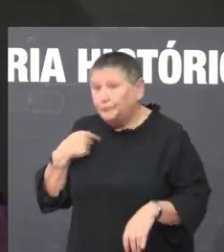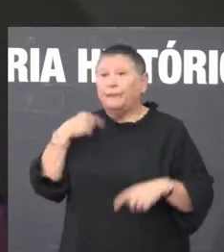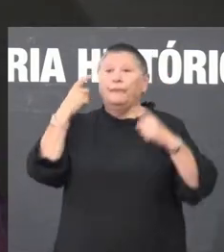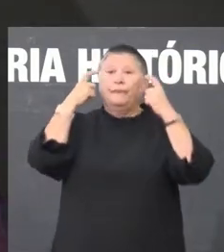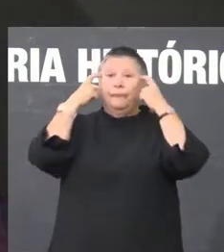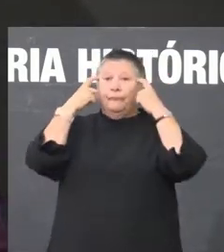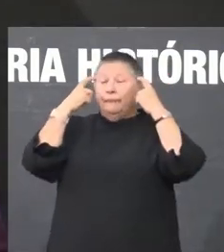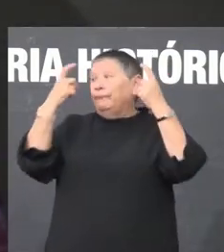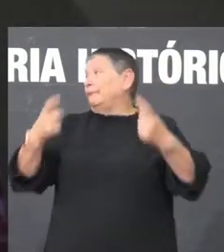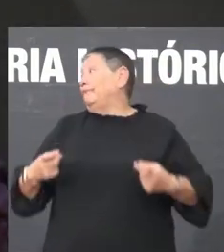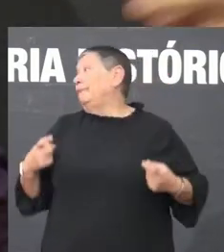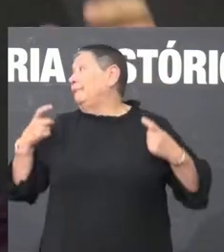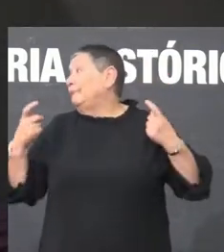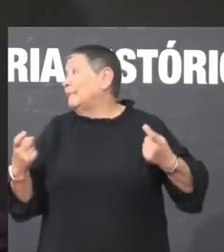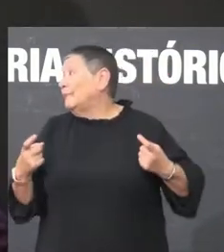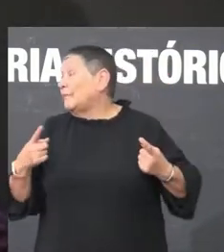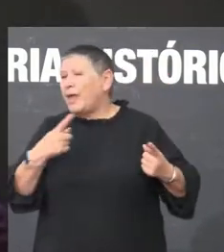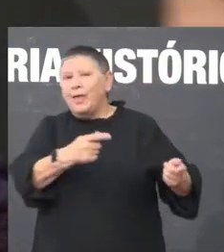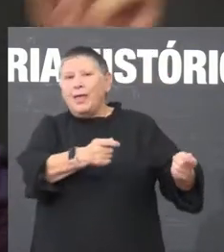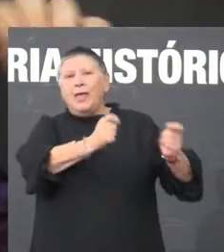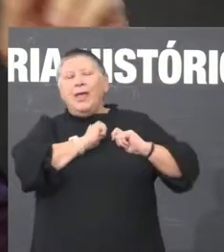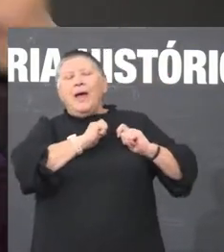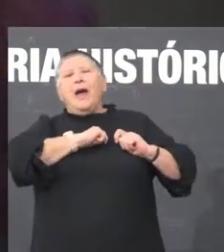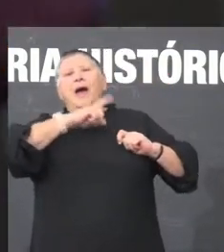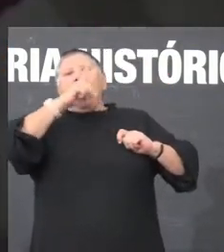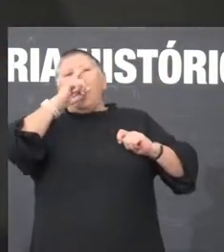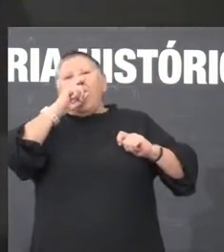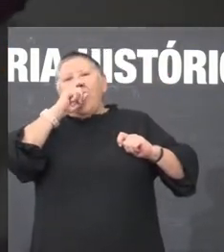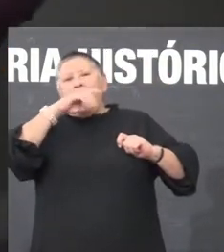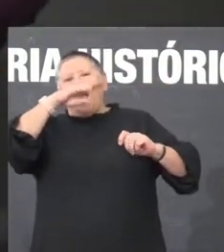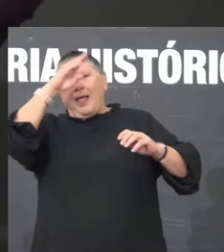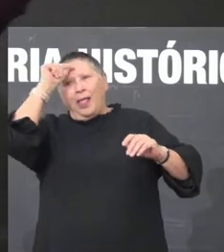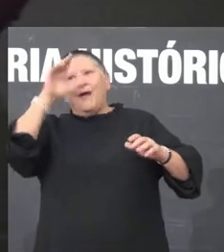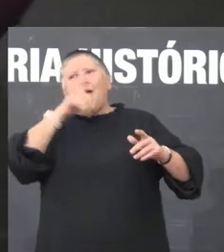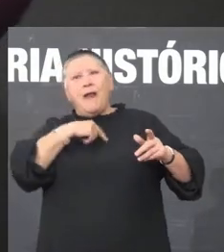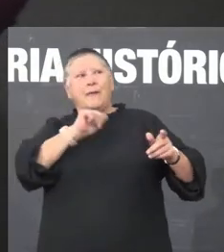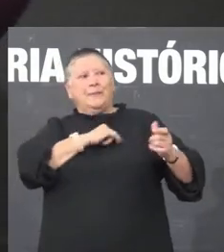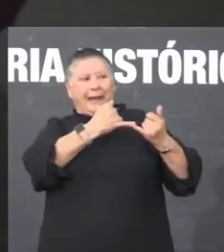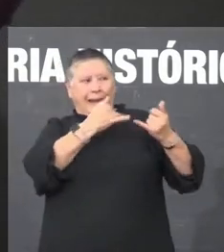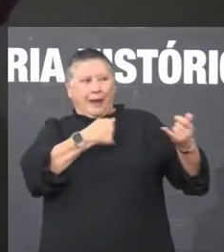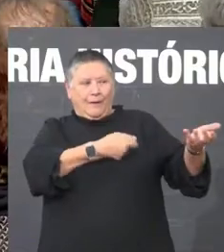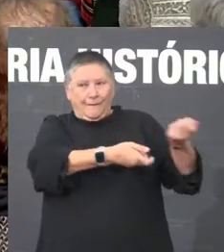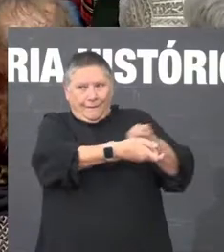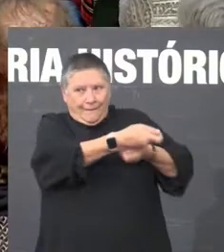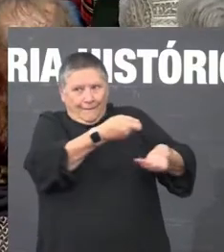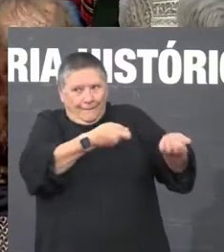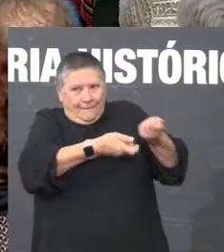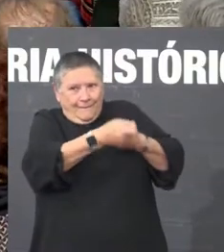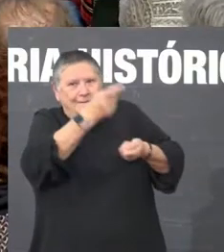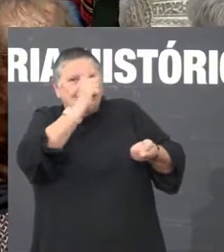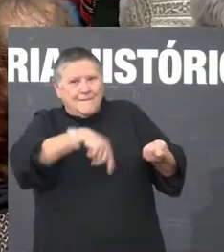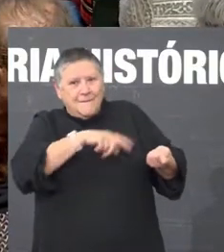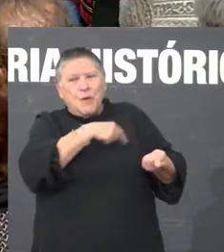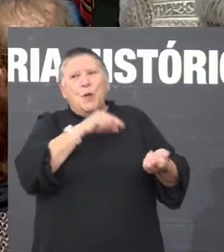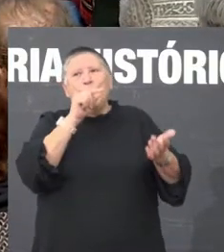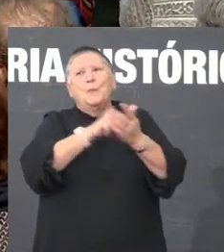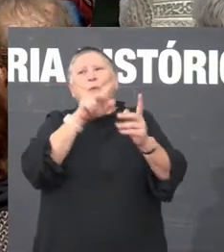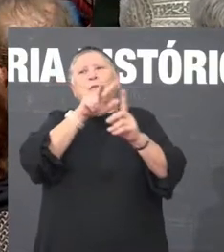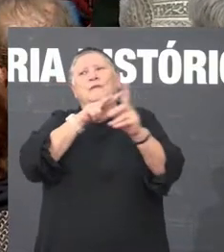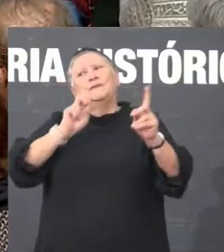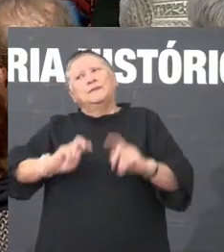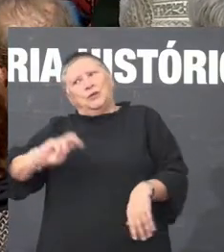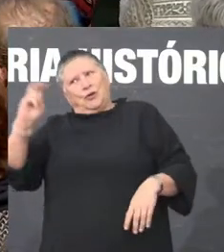que me habéis hecho recordar algunas cosas y voy a tirar un poquito de ese hilo, pero voy a intentar enfocarlo también desde otro punto de vista.